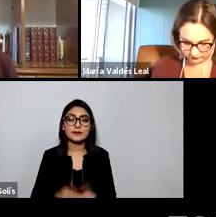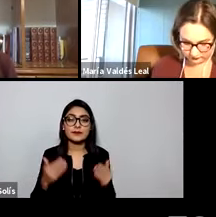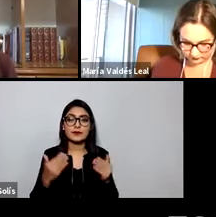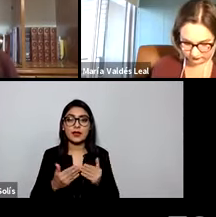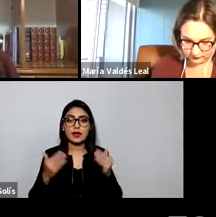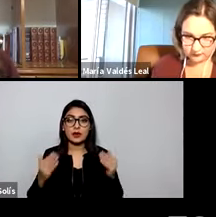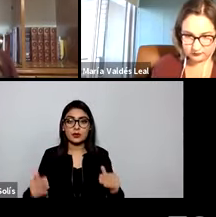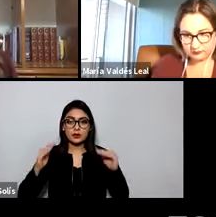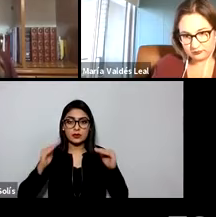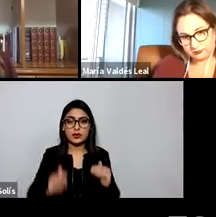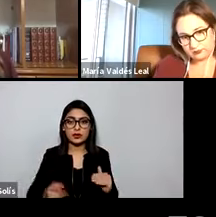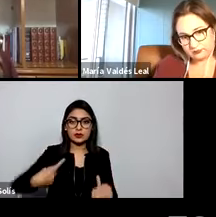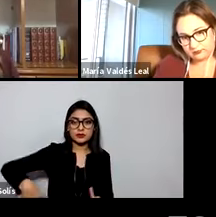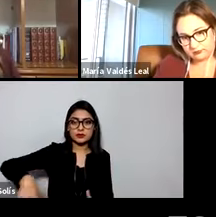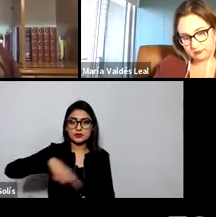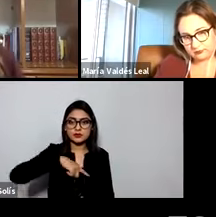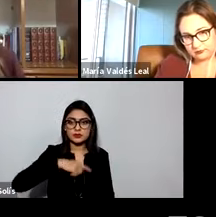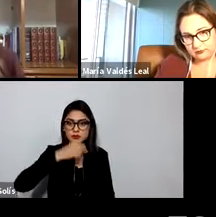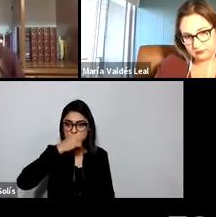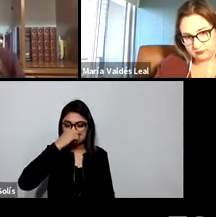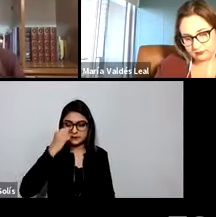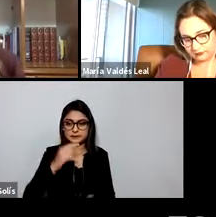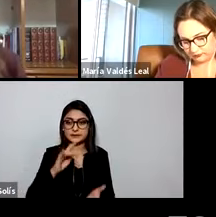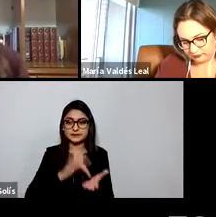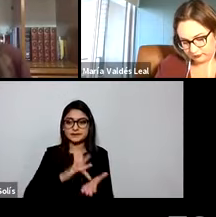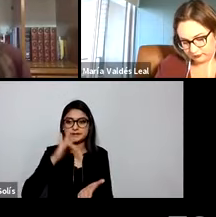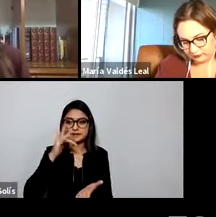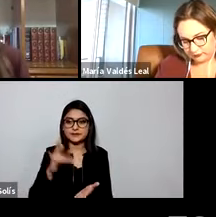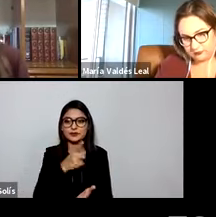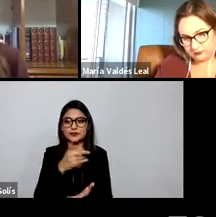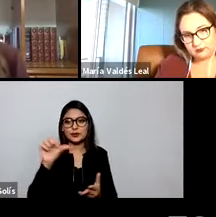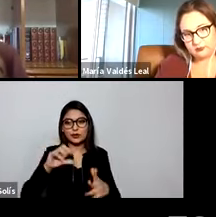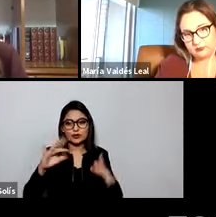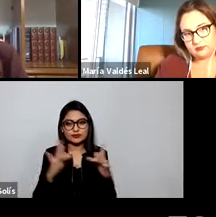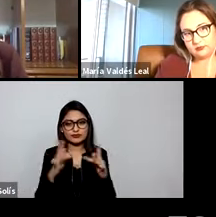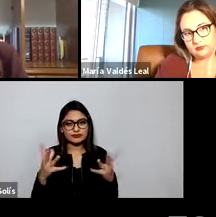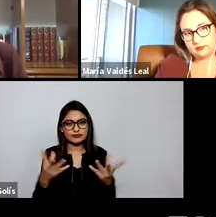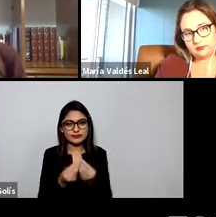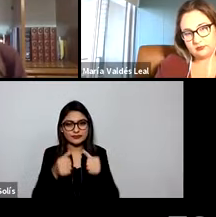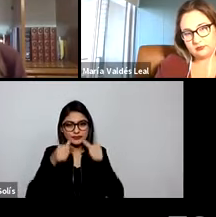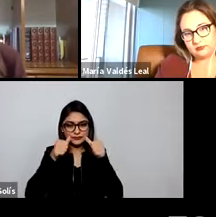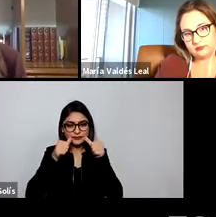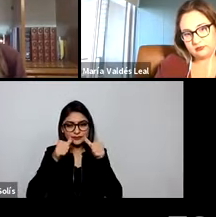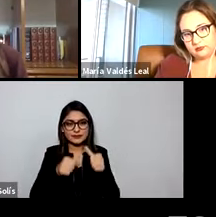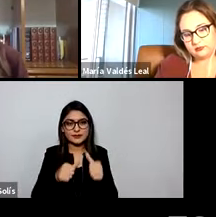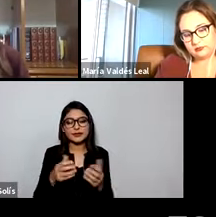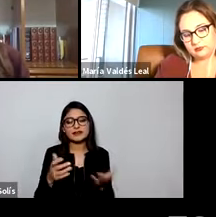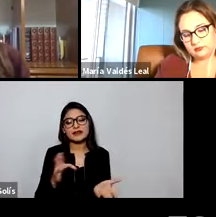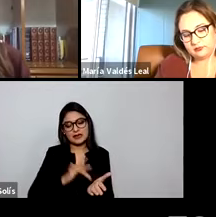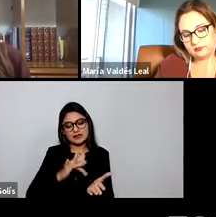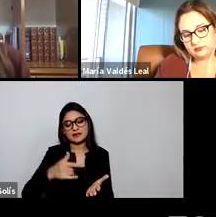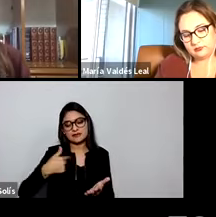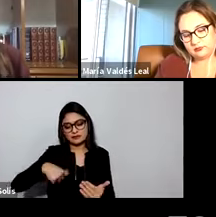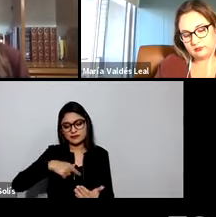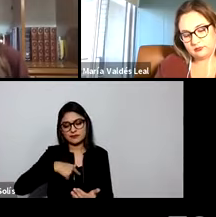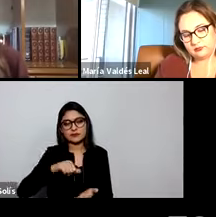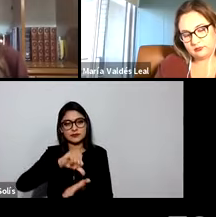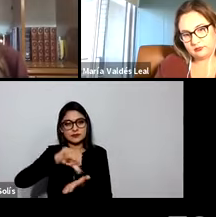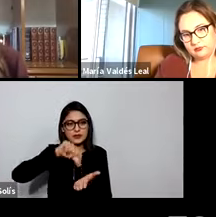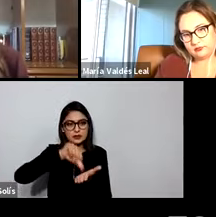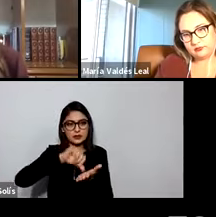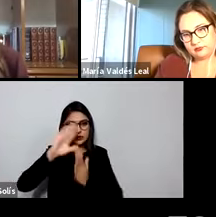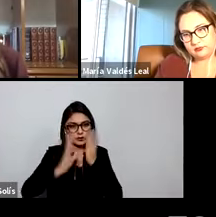Entonces, les agradezco por estar con nosotros de parte del Centro de Estudios Constitucionales,